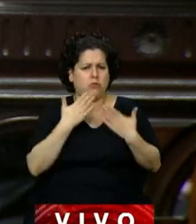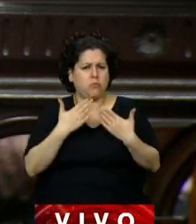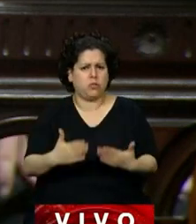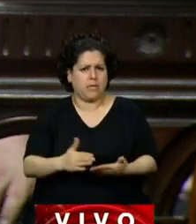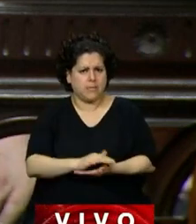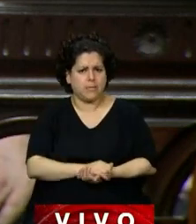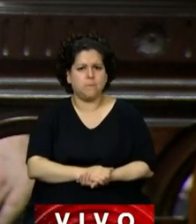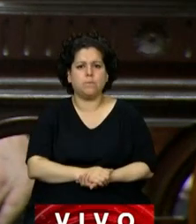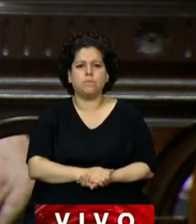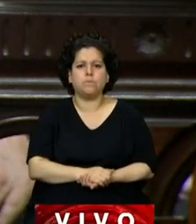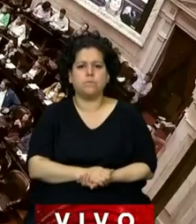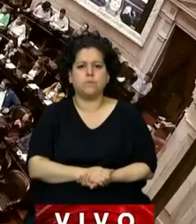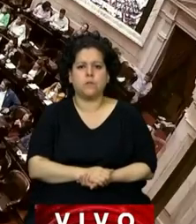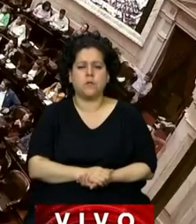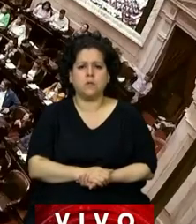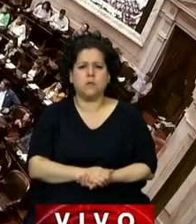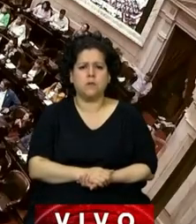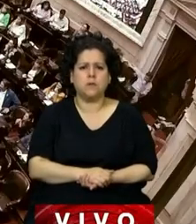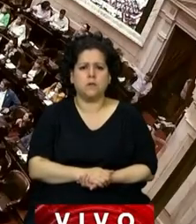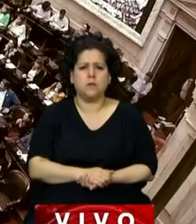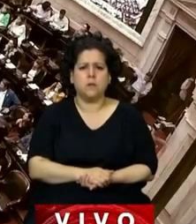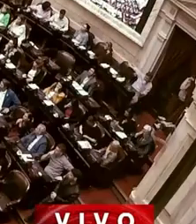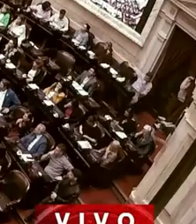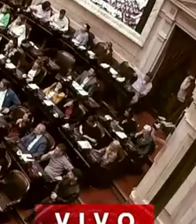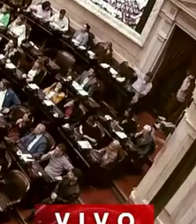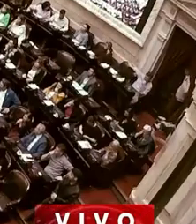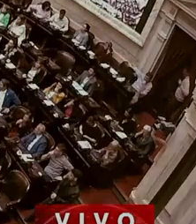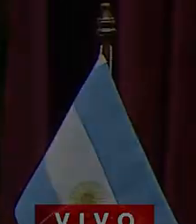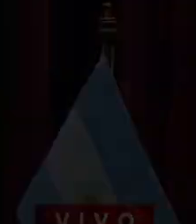gracias. Gracias, diputado.